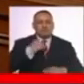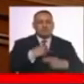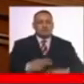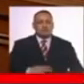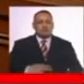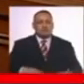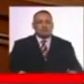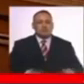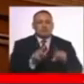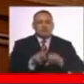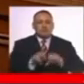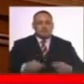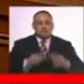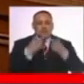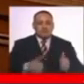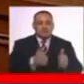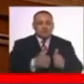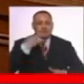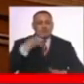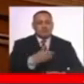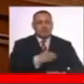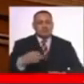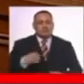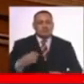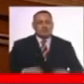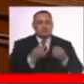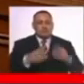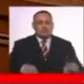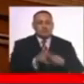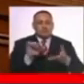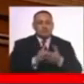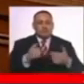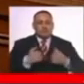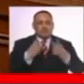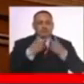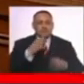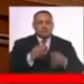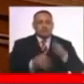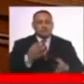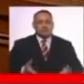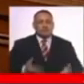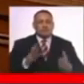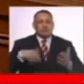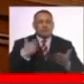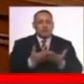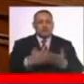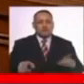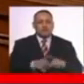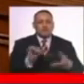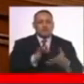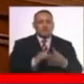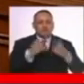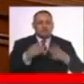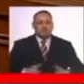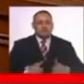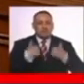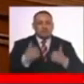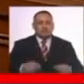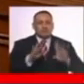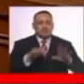humanos los va a perseguir por siempre, señores ministros. Y tarde o temprano, la justicia los alcanzará. Ya sus carreras, ya